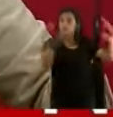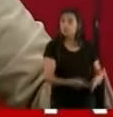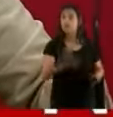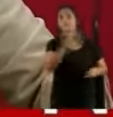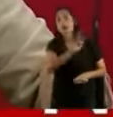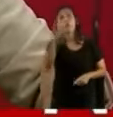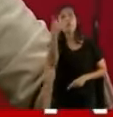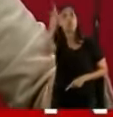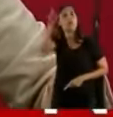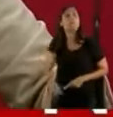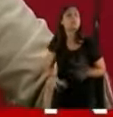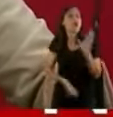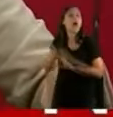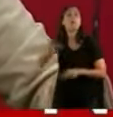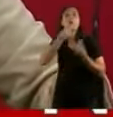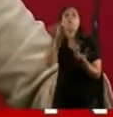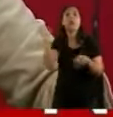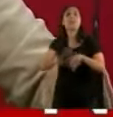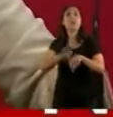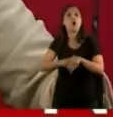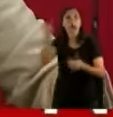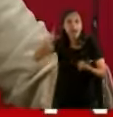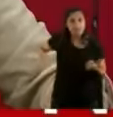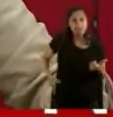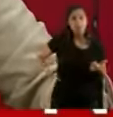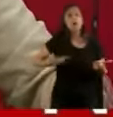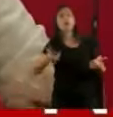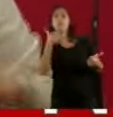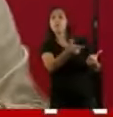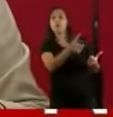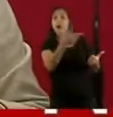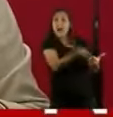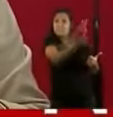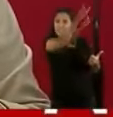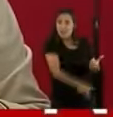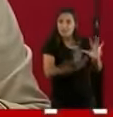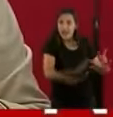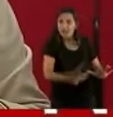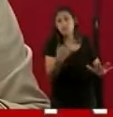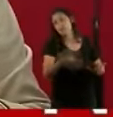una persona puede salir a cualquier hora con un arma y asesinar a una persona.